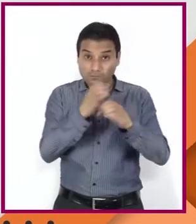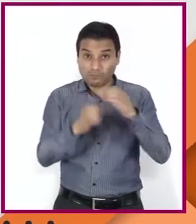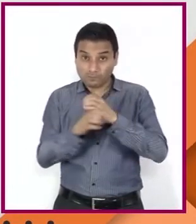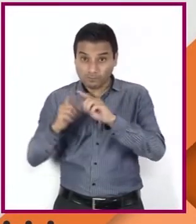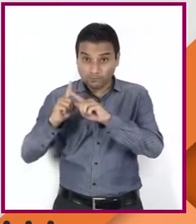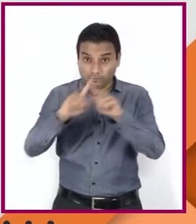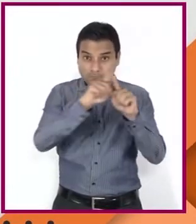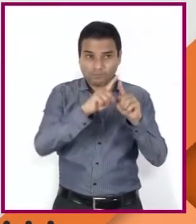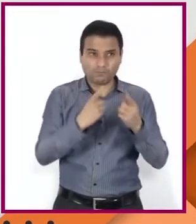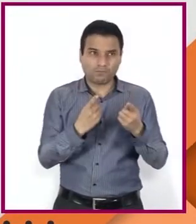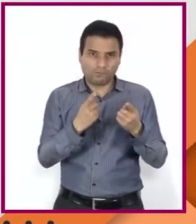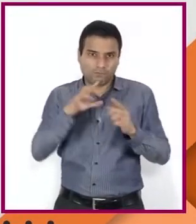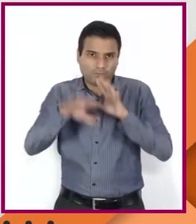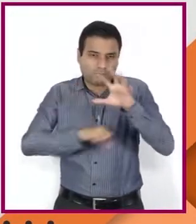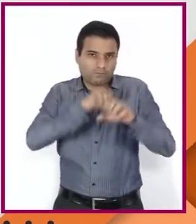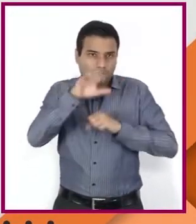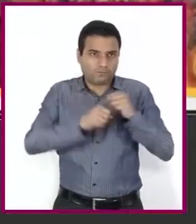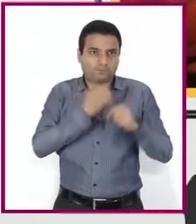esta labor.